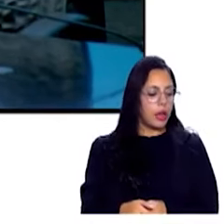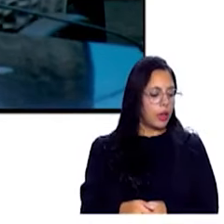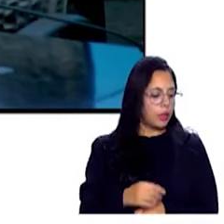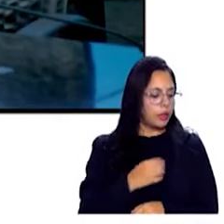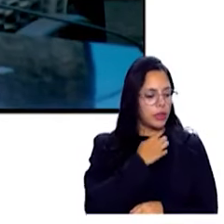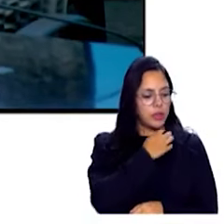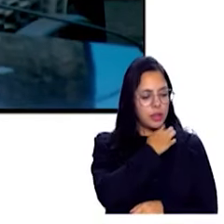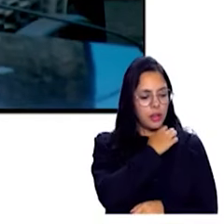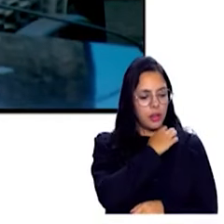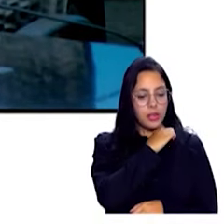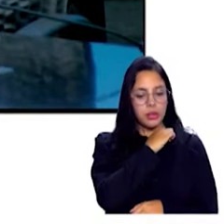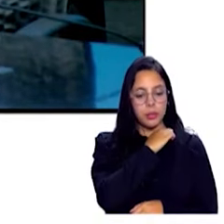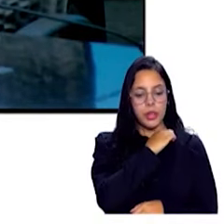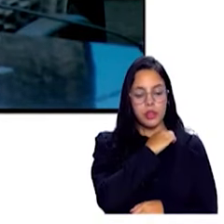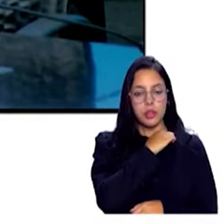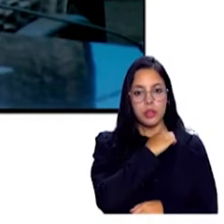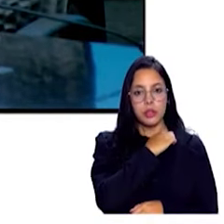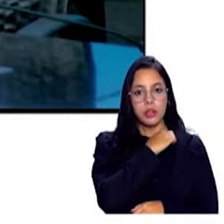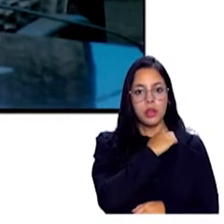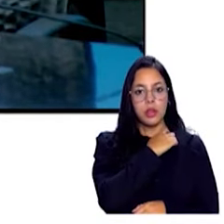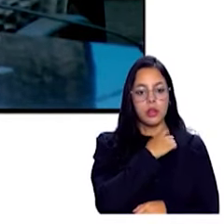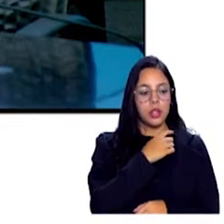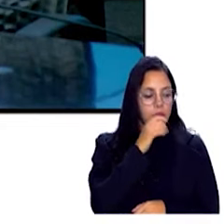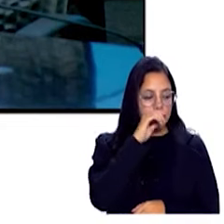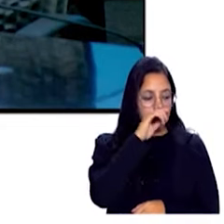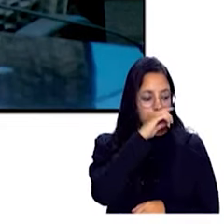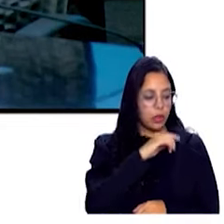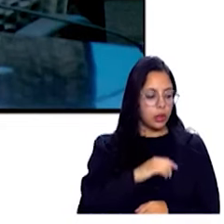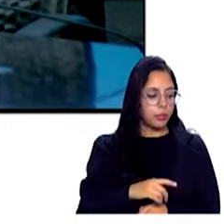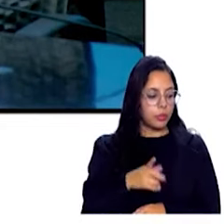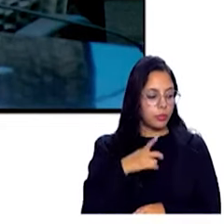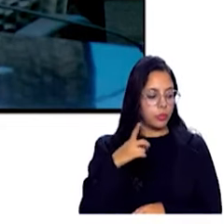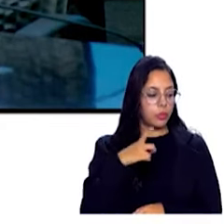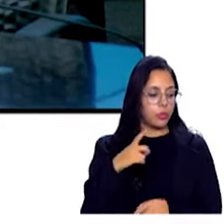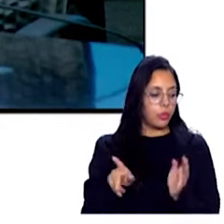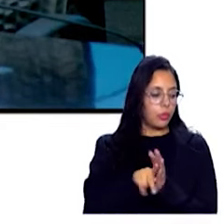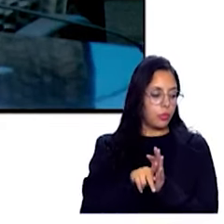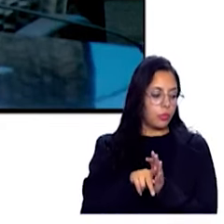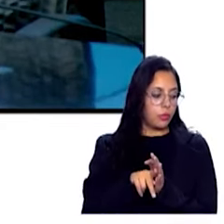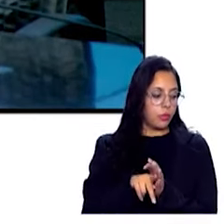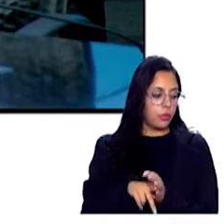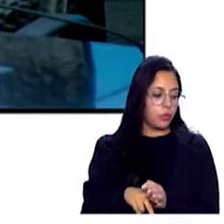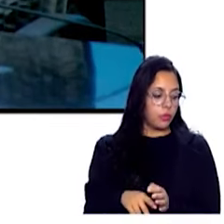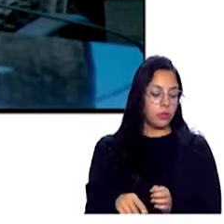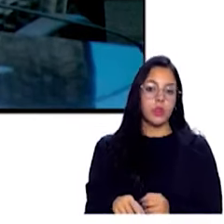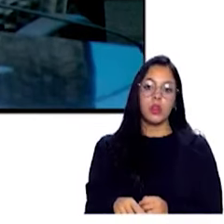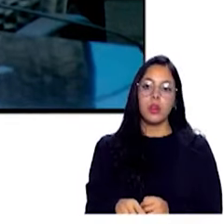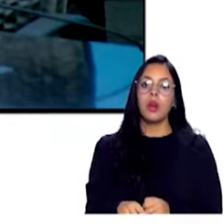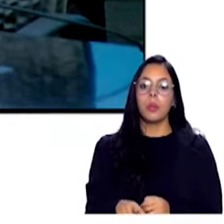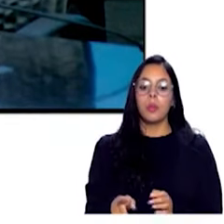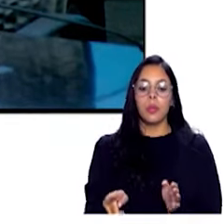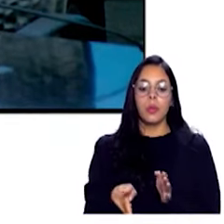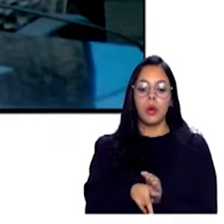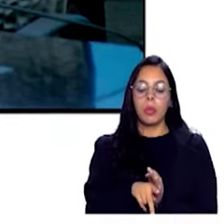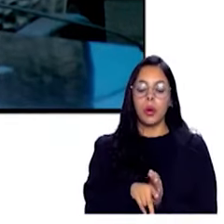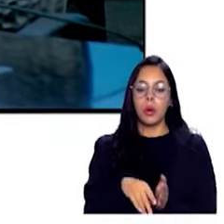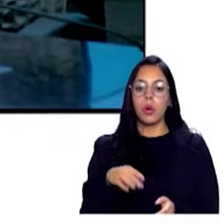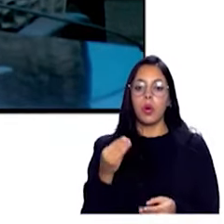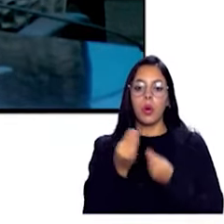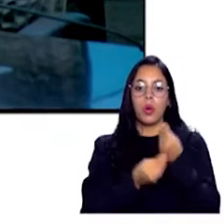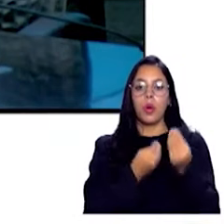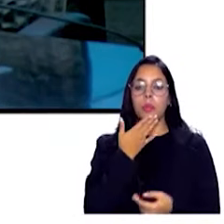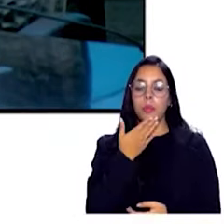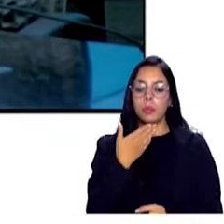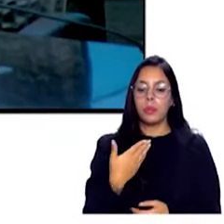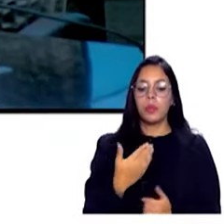Carrera judicial se cubren por antiguedad el más antiguo de escalafón que solicita La Plaza le es conferida salvo los